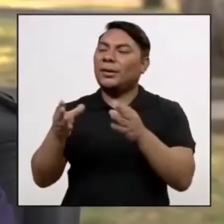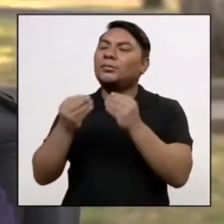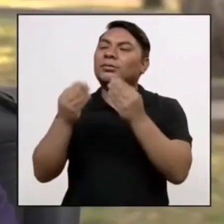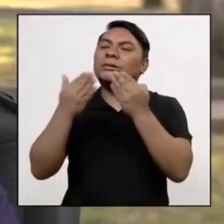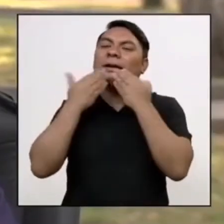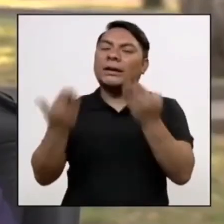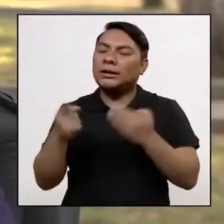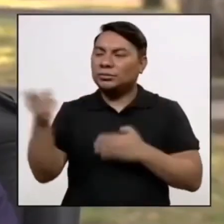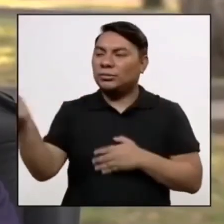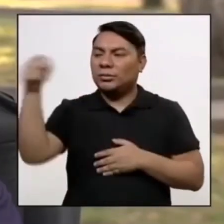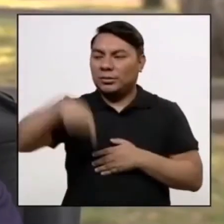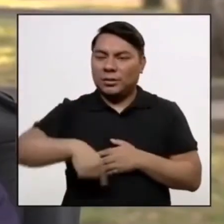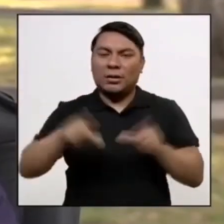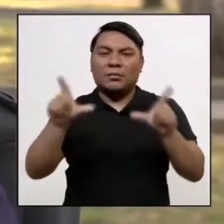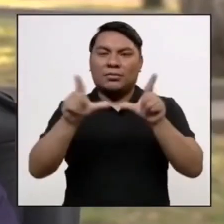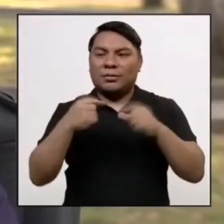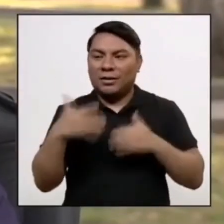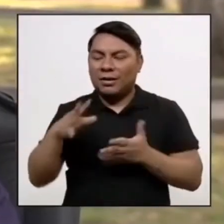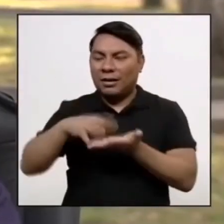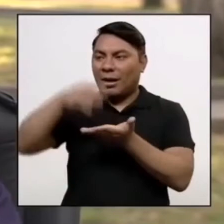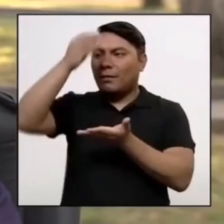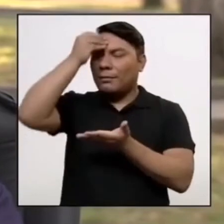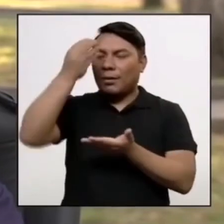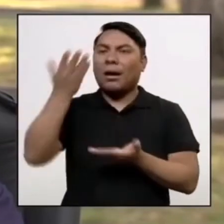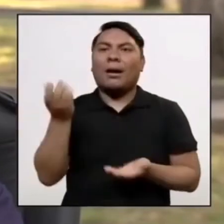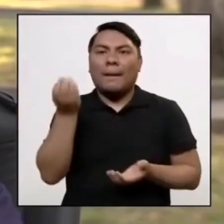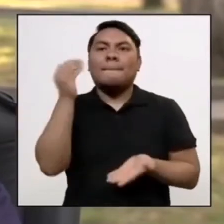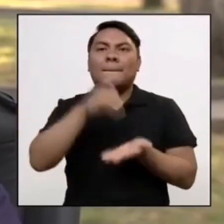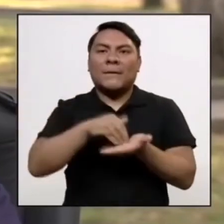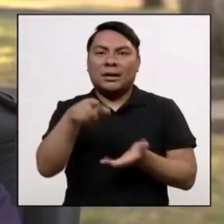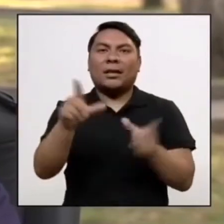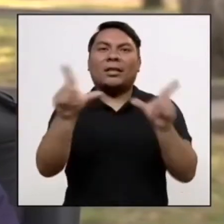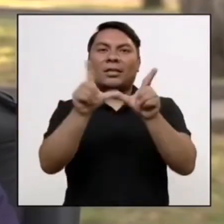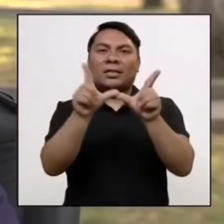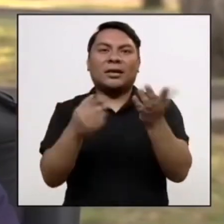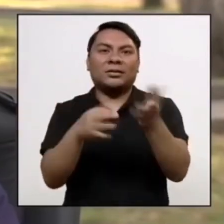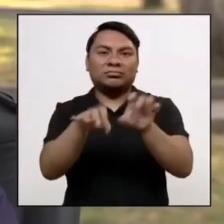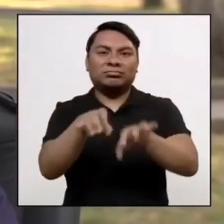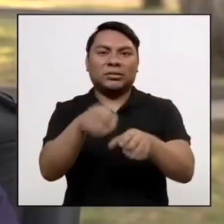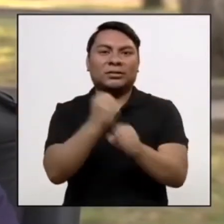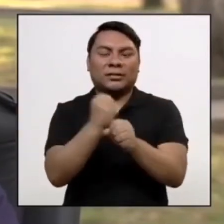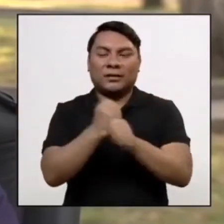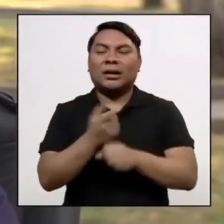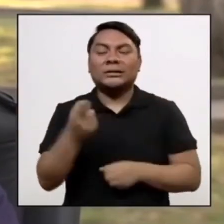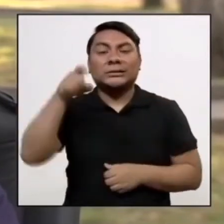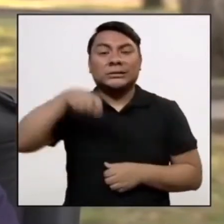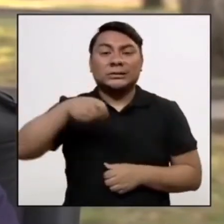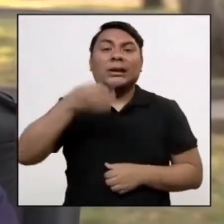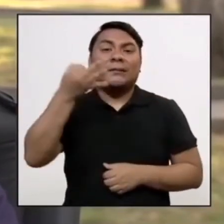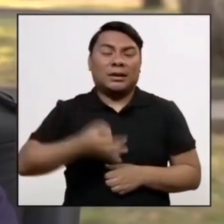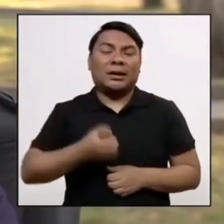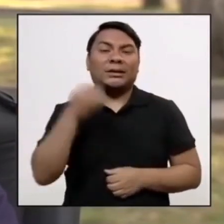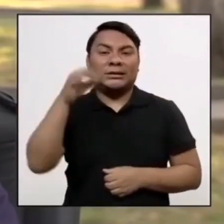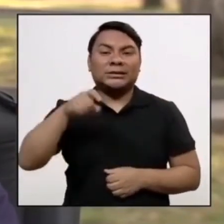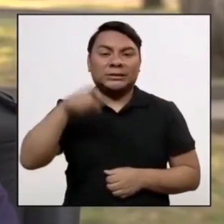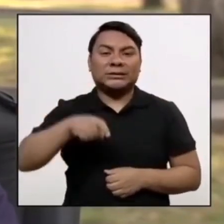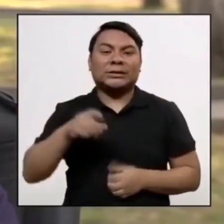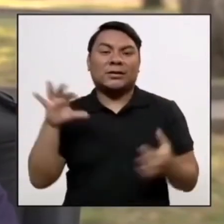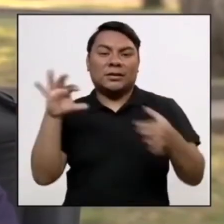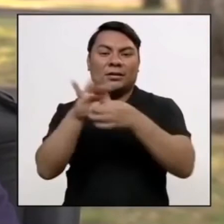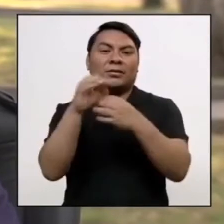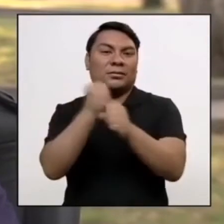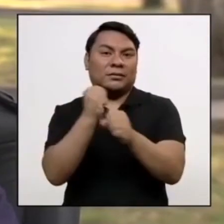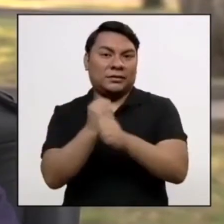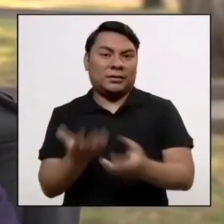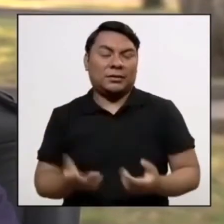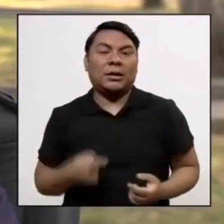aquí en el programa. Hemos aprendido un poco más acerca de teletrabajo y de verdad que se necesita un trabajo conjunto, ¿no? Y yo creo que